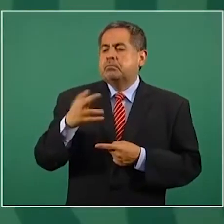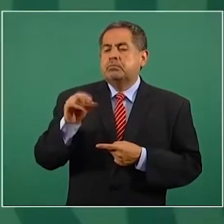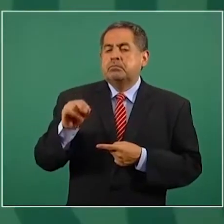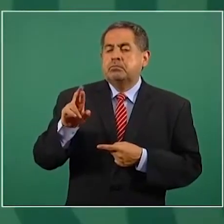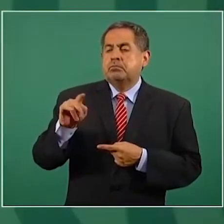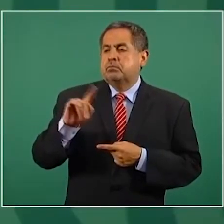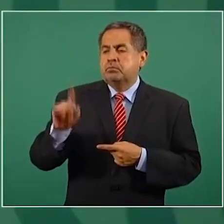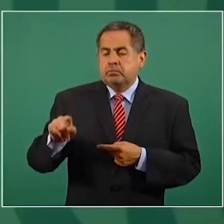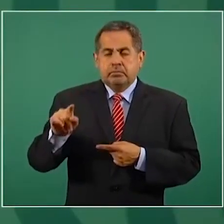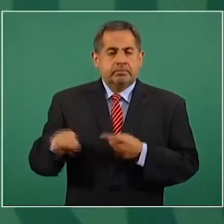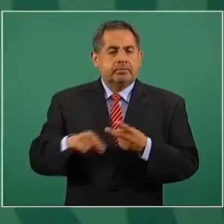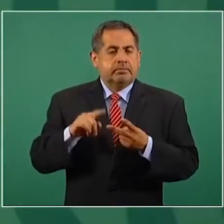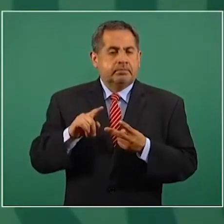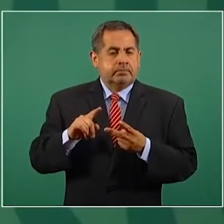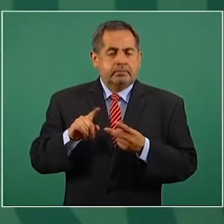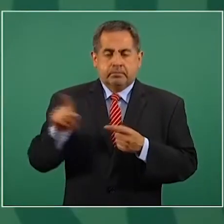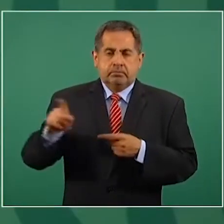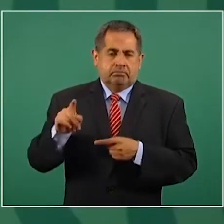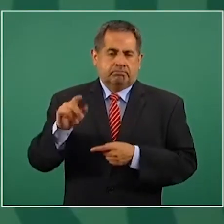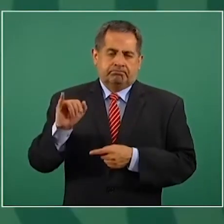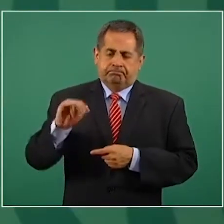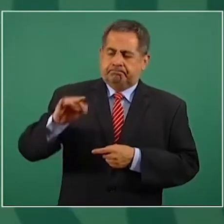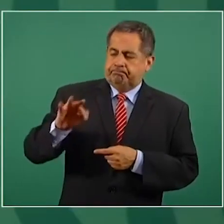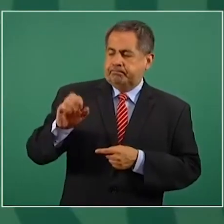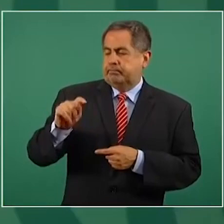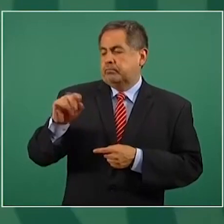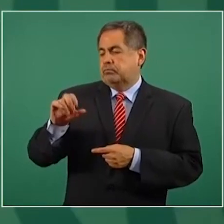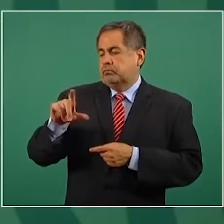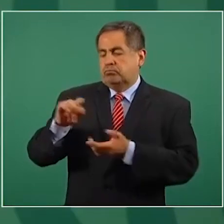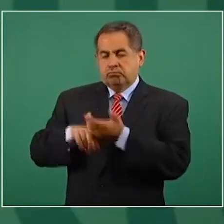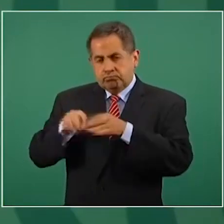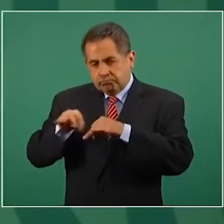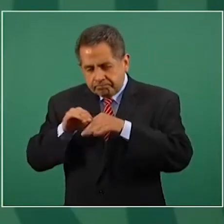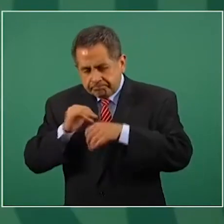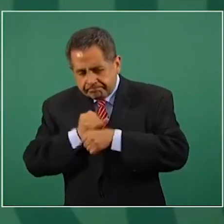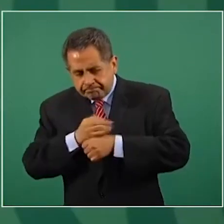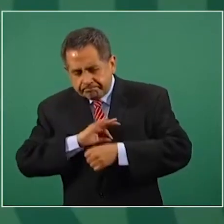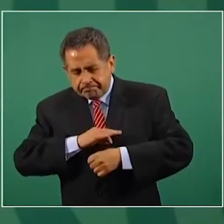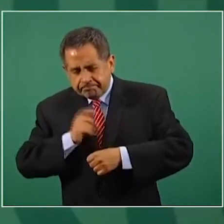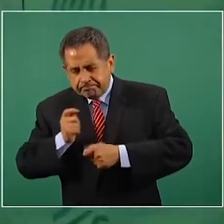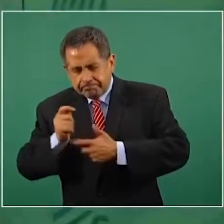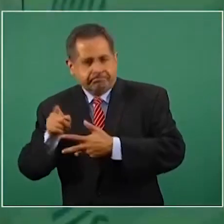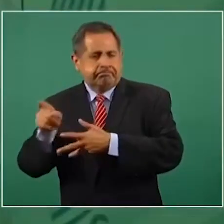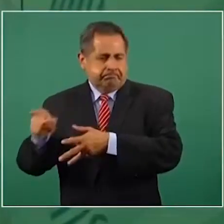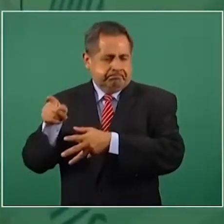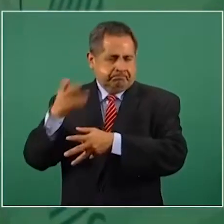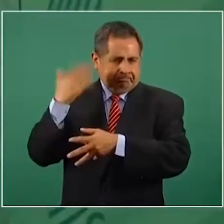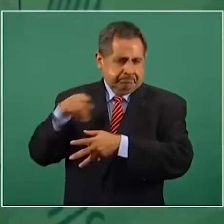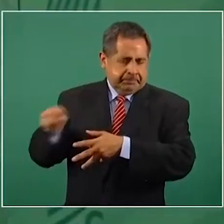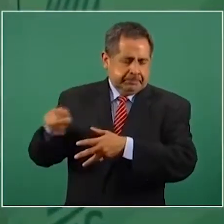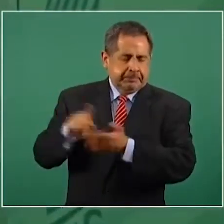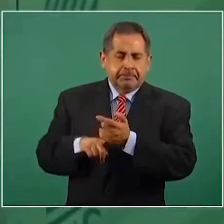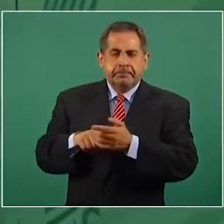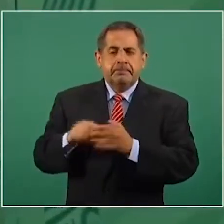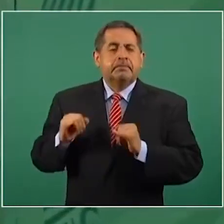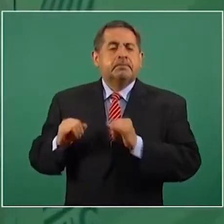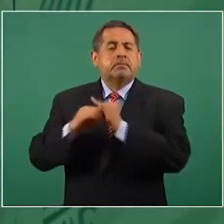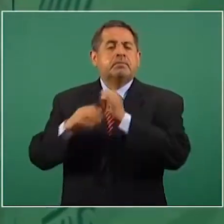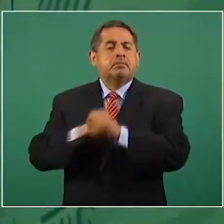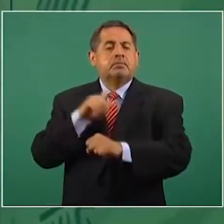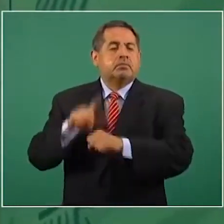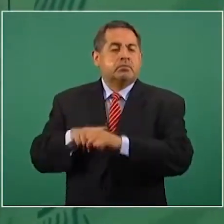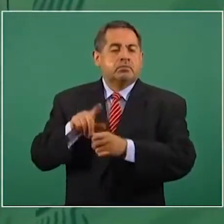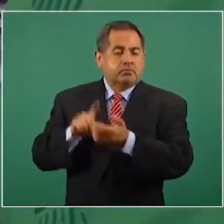Palacios, que es infectólogo del Instituto Nacional de Ciencias Médicas y